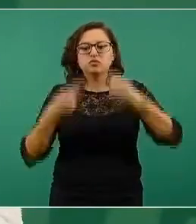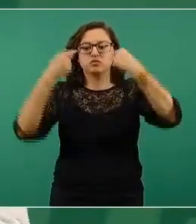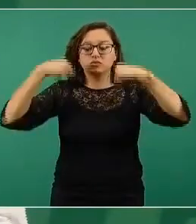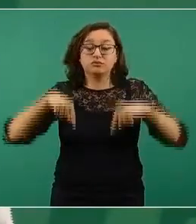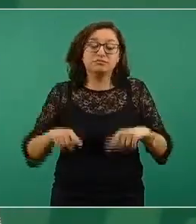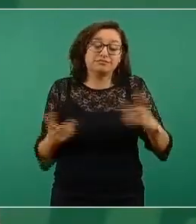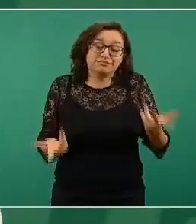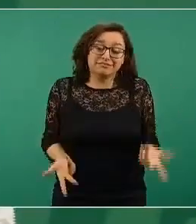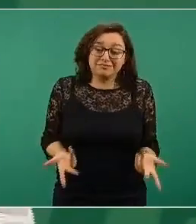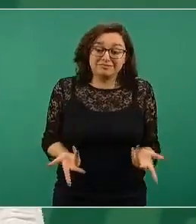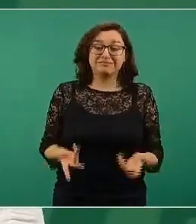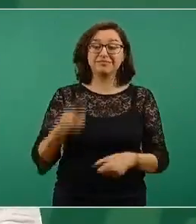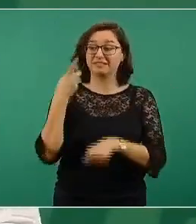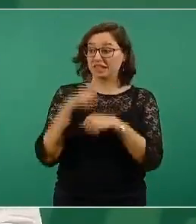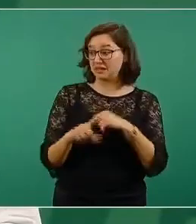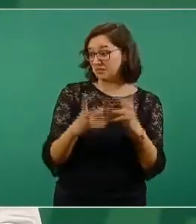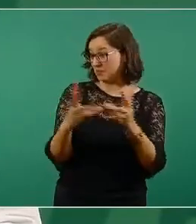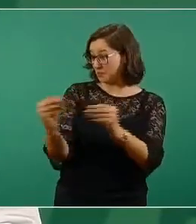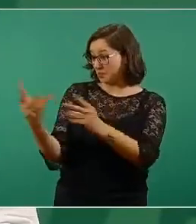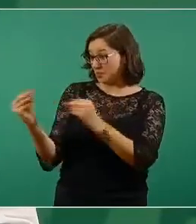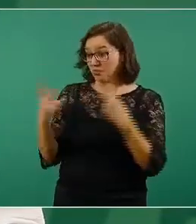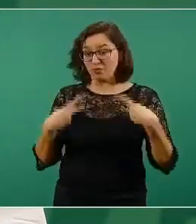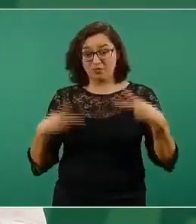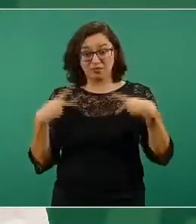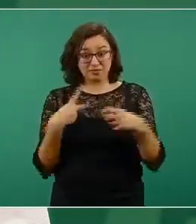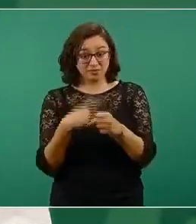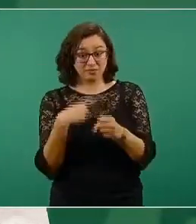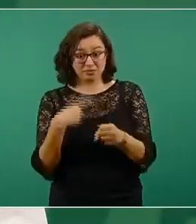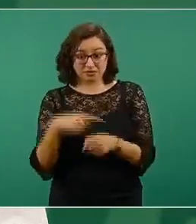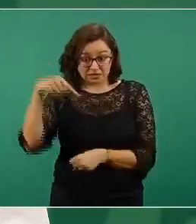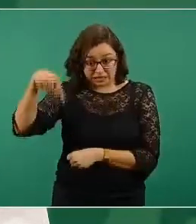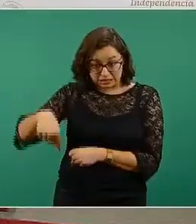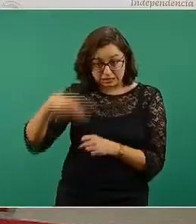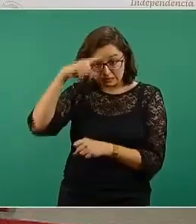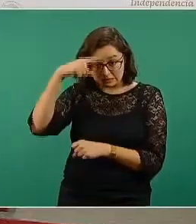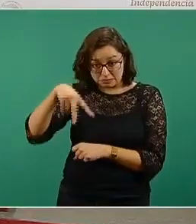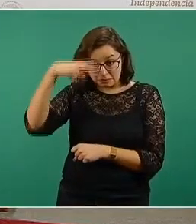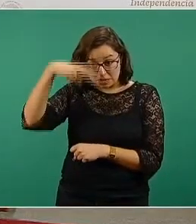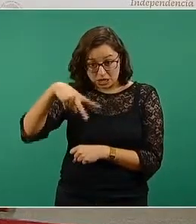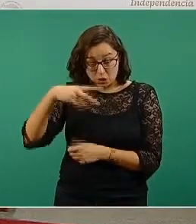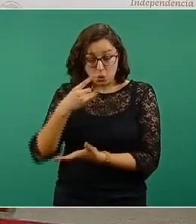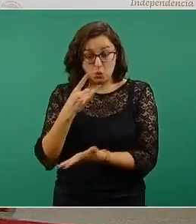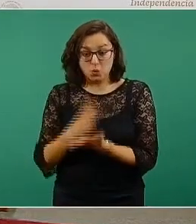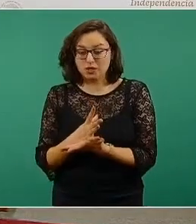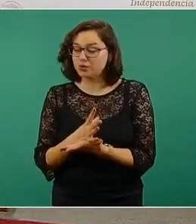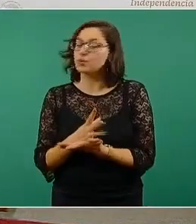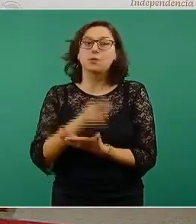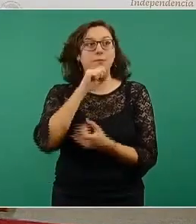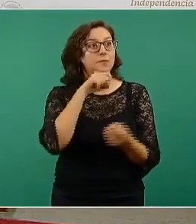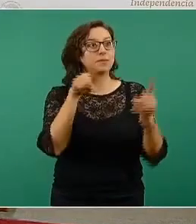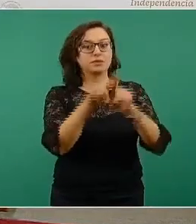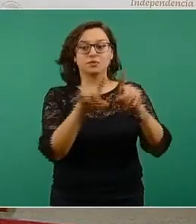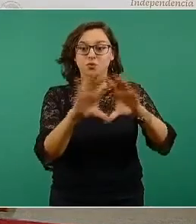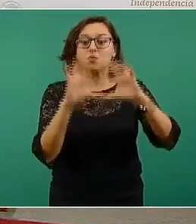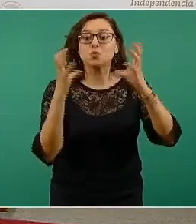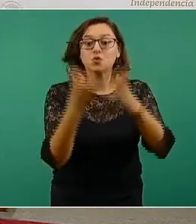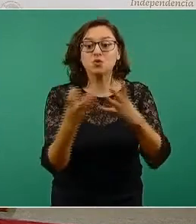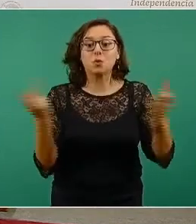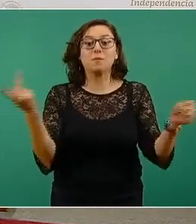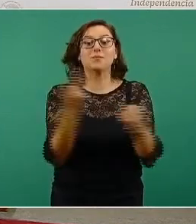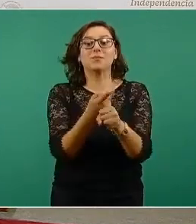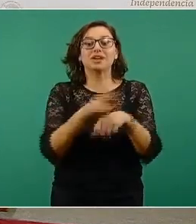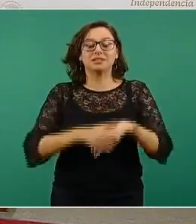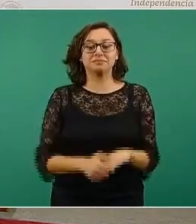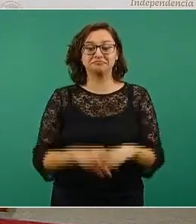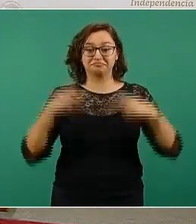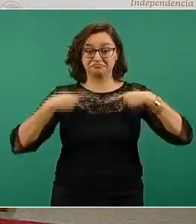como la evidencia lo ha mostrado, no solo para México, sino para el mundo, las enfermedades crónicas son uno de los